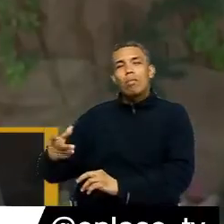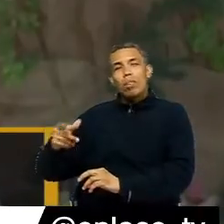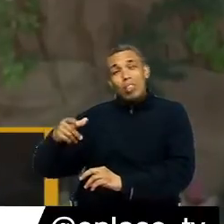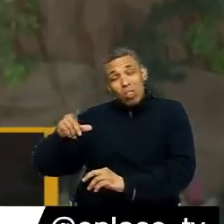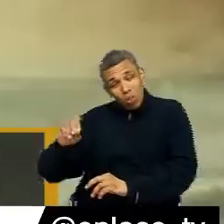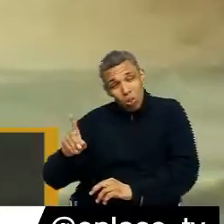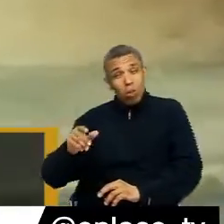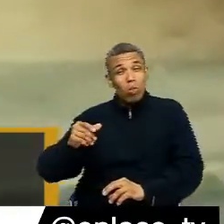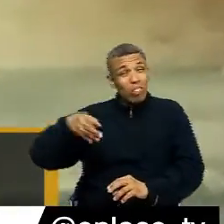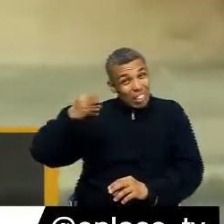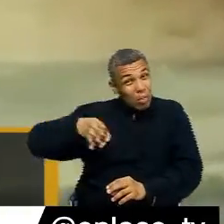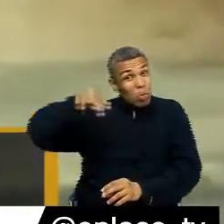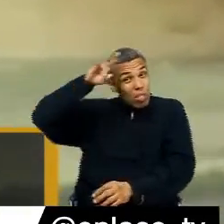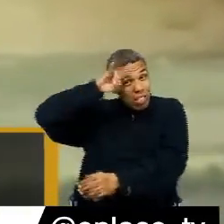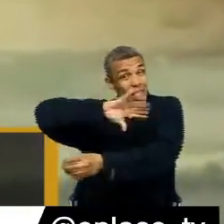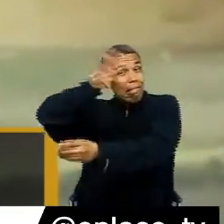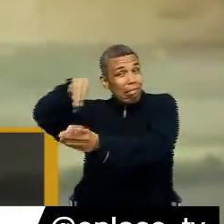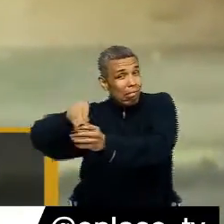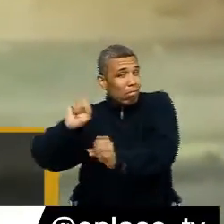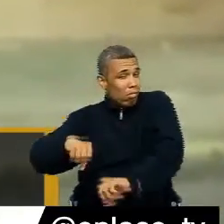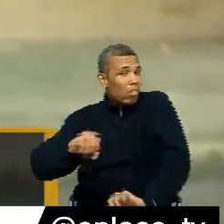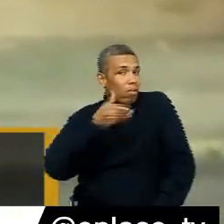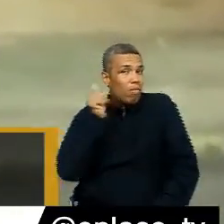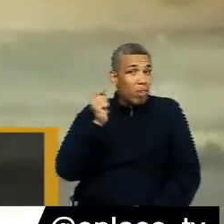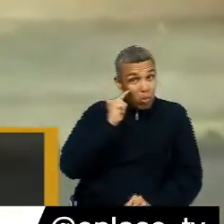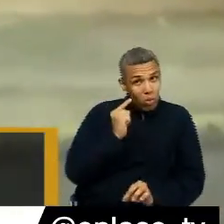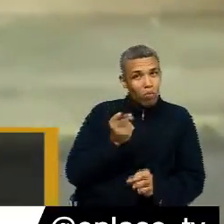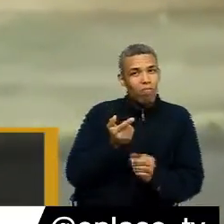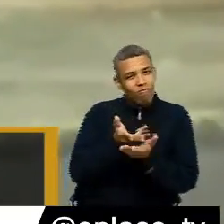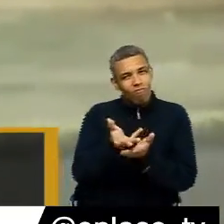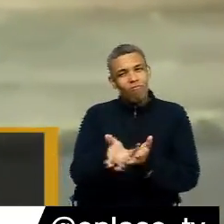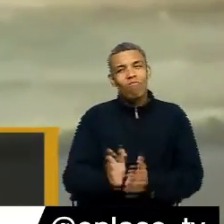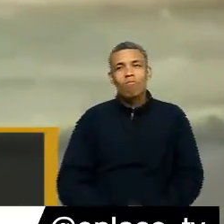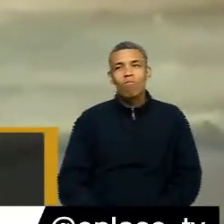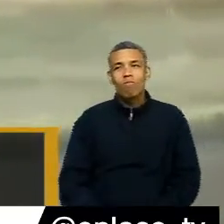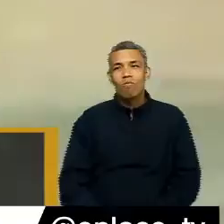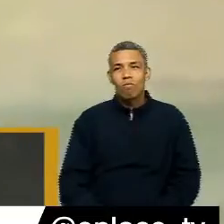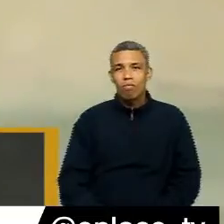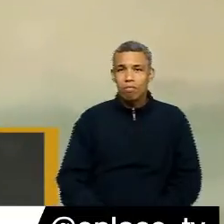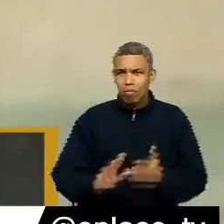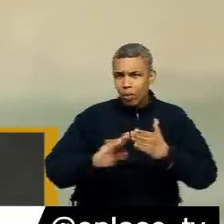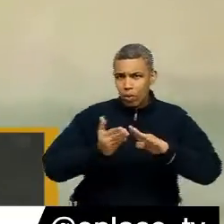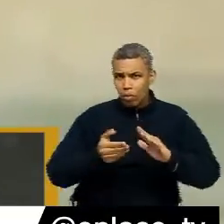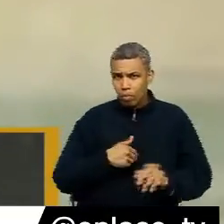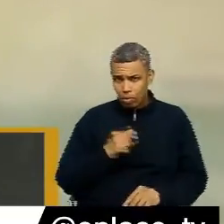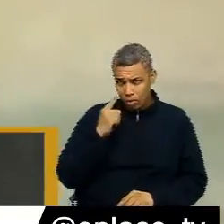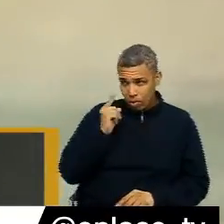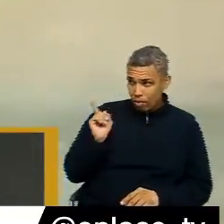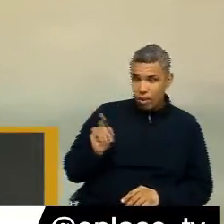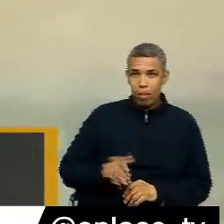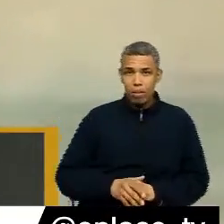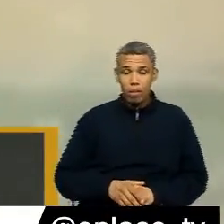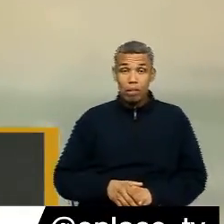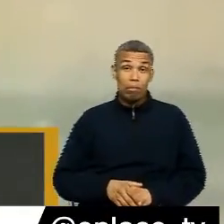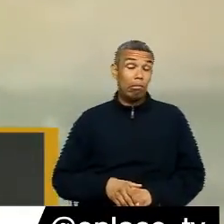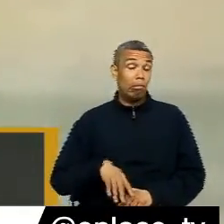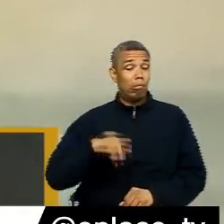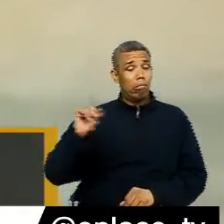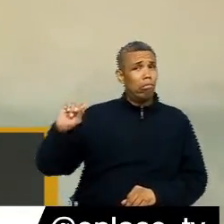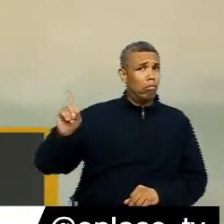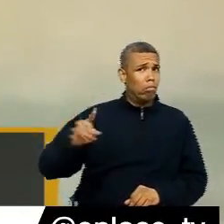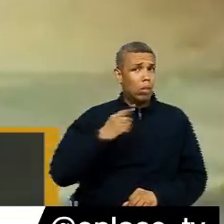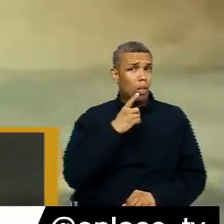coloque su fe en el Señor y no te asustes por eso. Lo cierto del caso es que aún hay habitantes de la ciudad que al pensar en este tipo de hechos, su